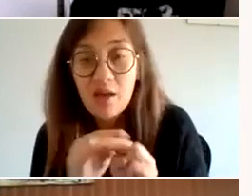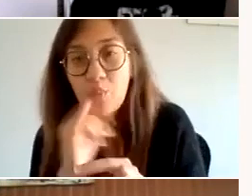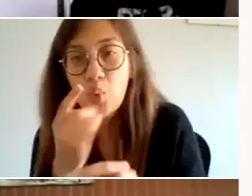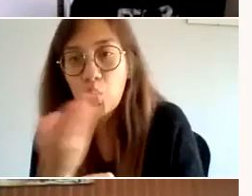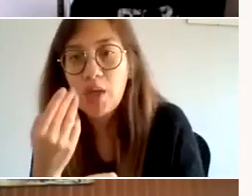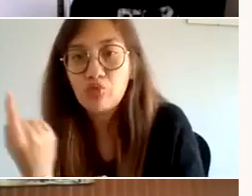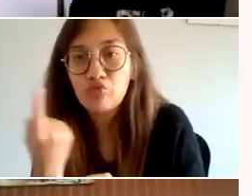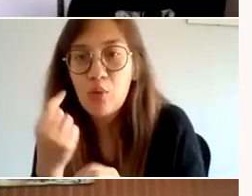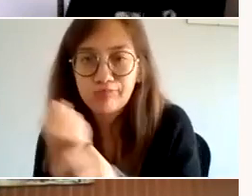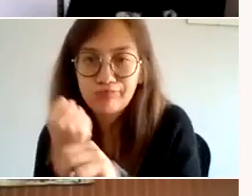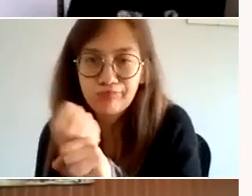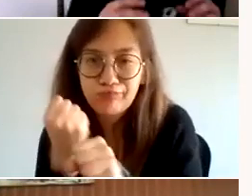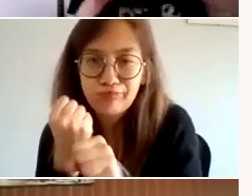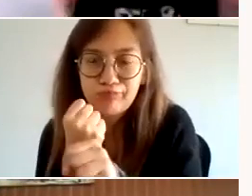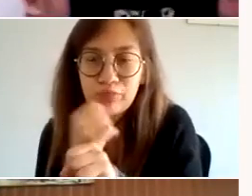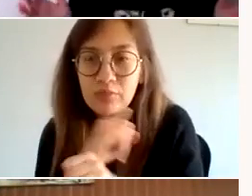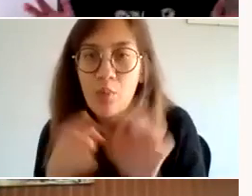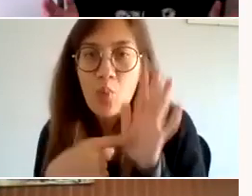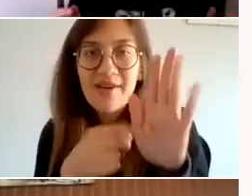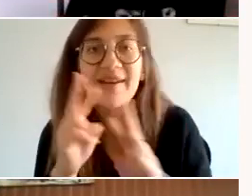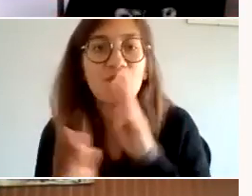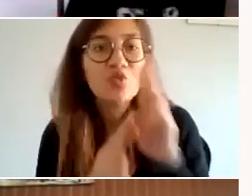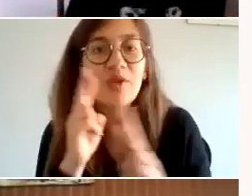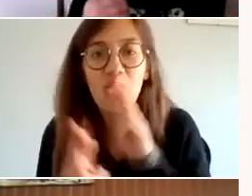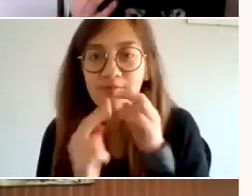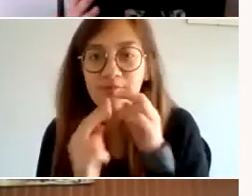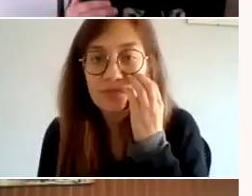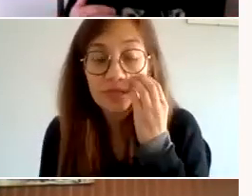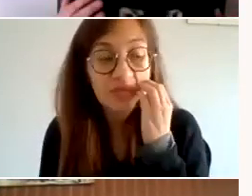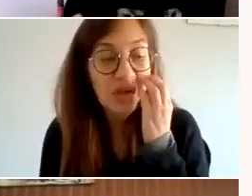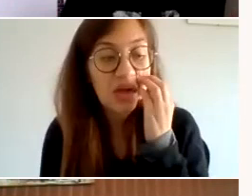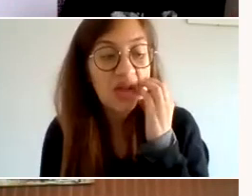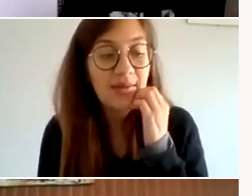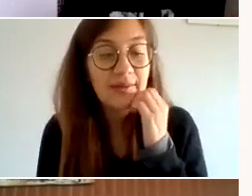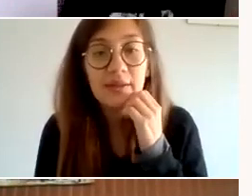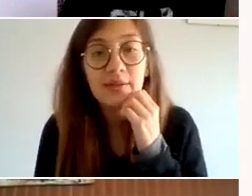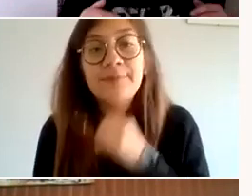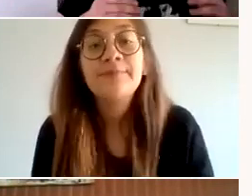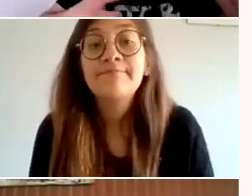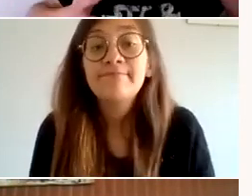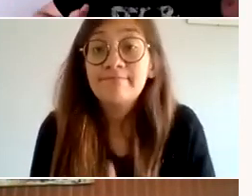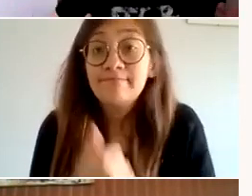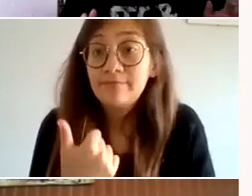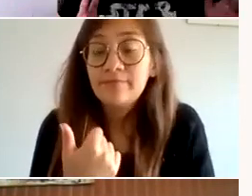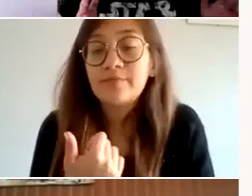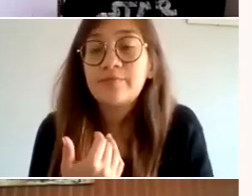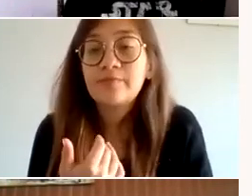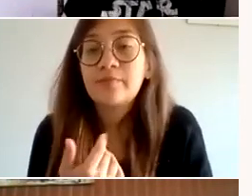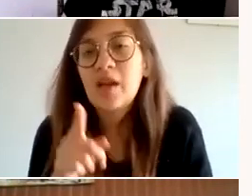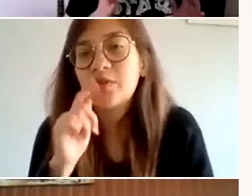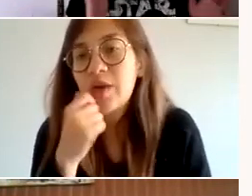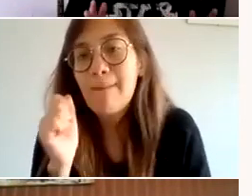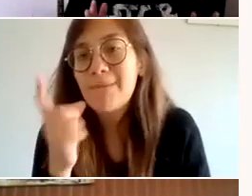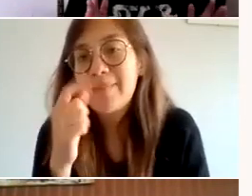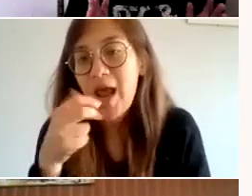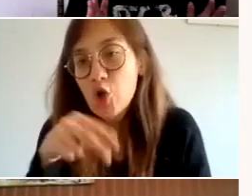cuál fue su resultado, para mostrar en realidad su diagrama y explicar cuál fue la noticia. Y eso va a ser todo el taller, ¿ya? Y